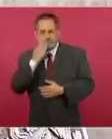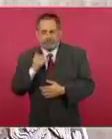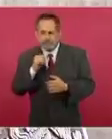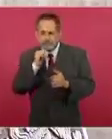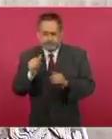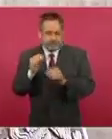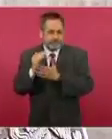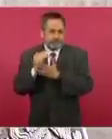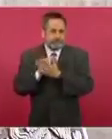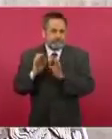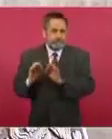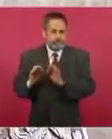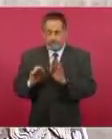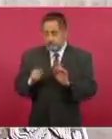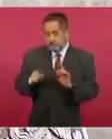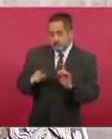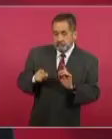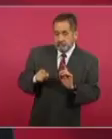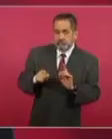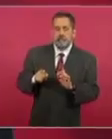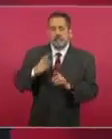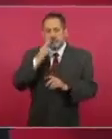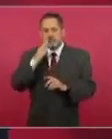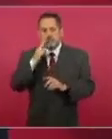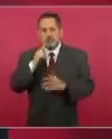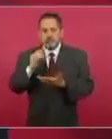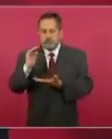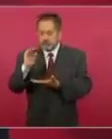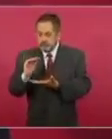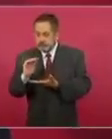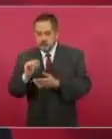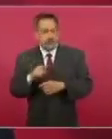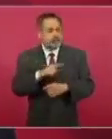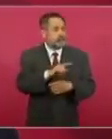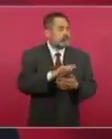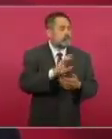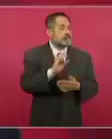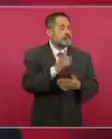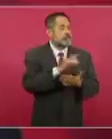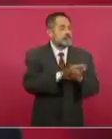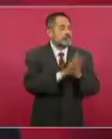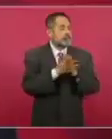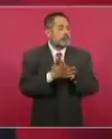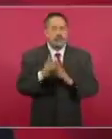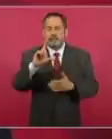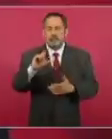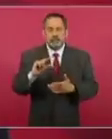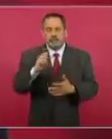que tenemos presión sobre tasa de interés, vamos a tener presión sobre tipo de cambio. Por eso,